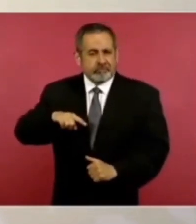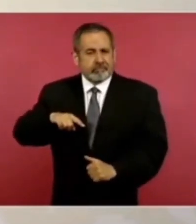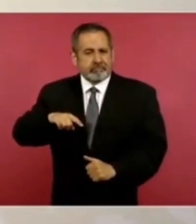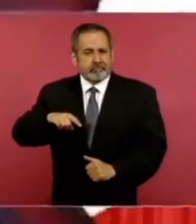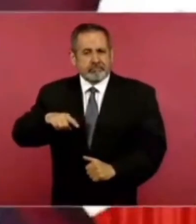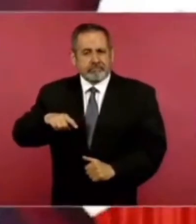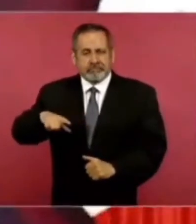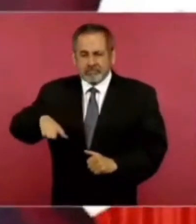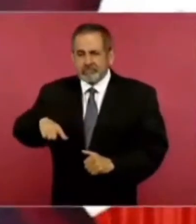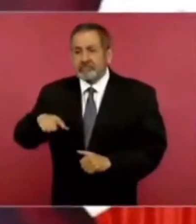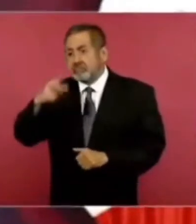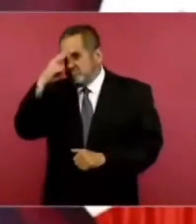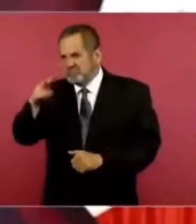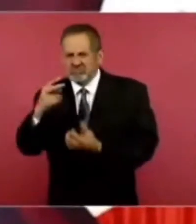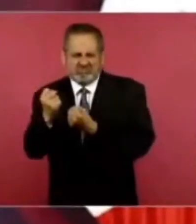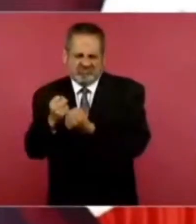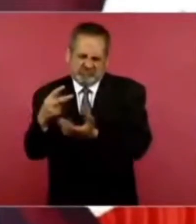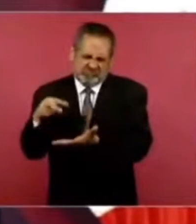O sea,